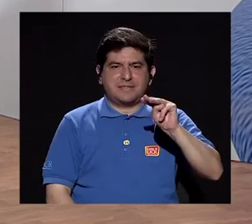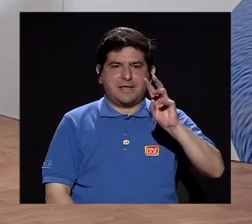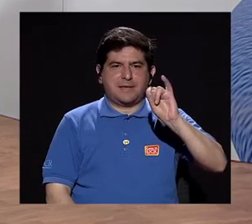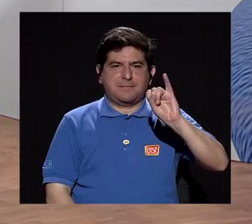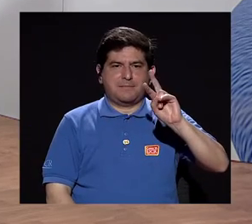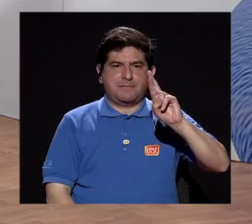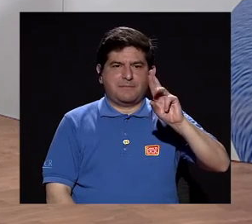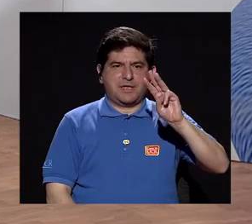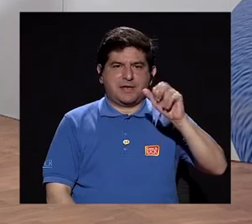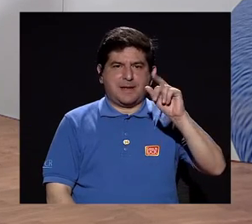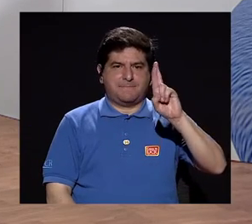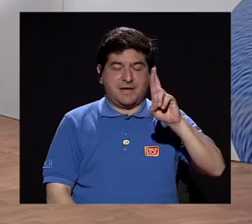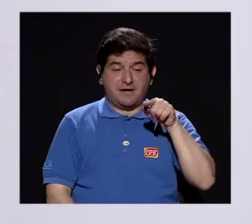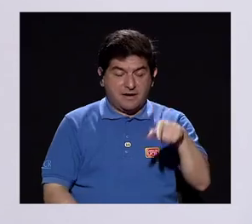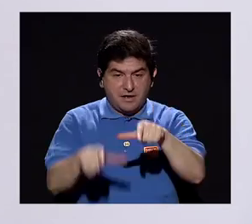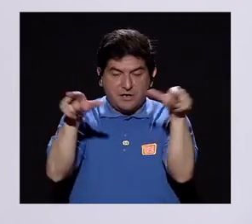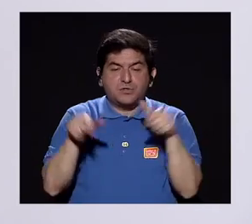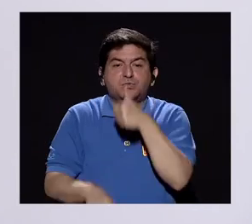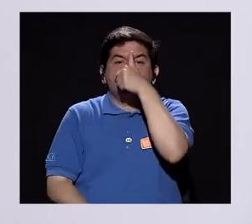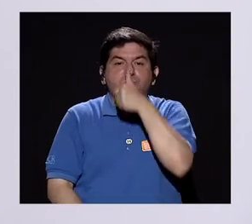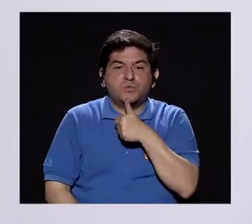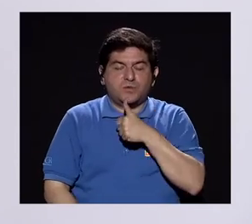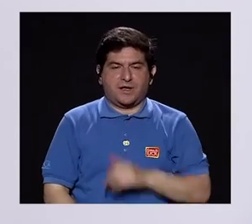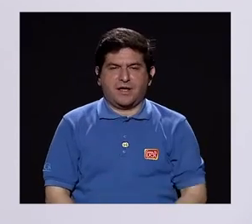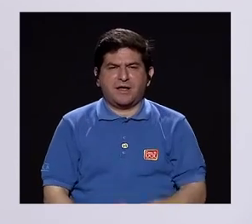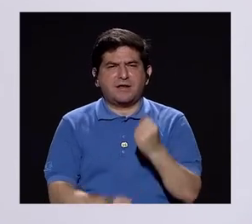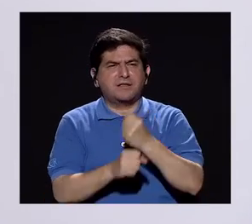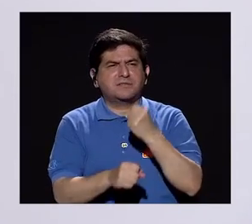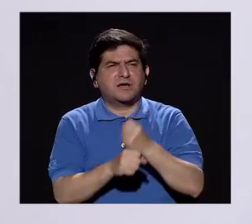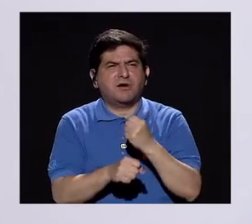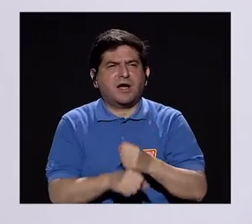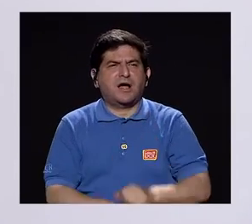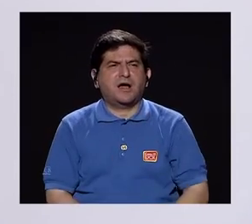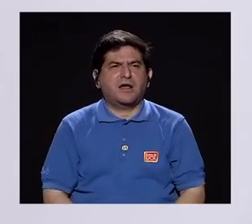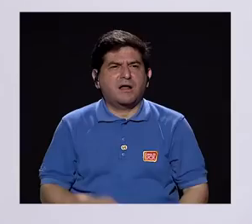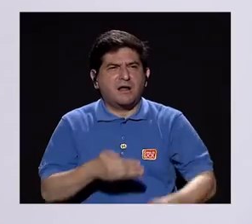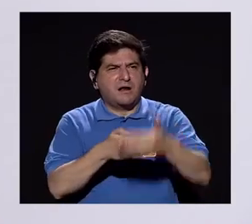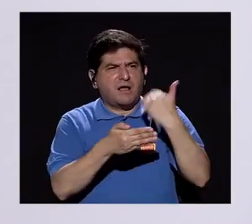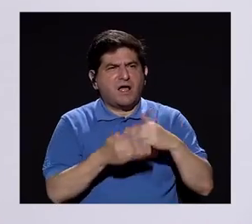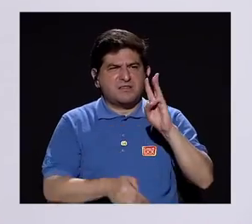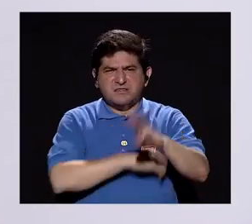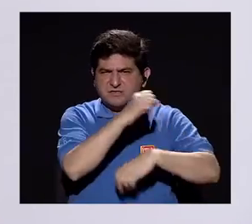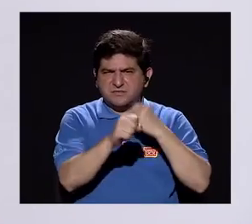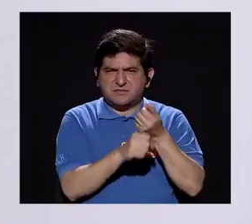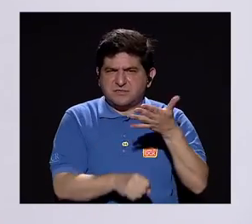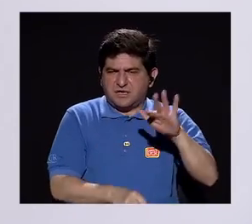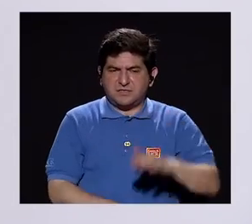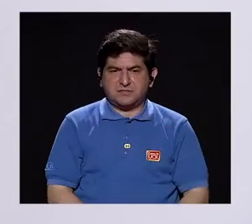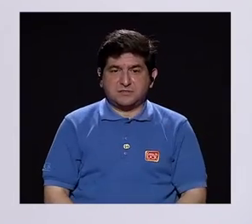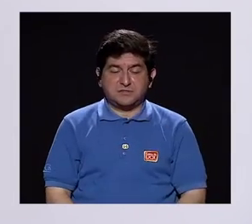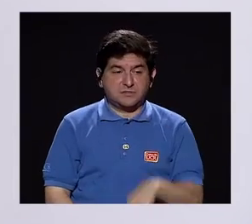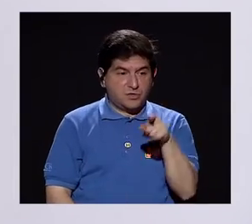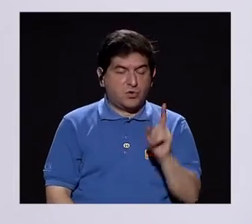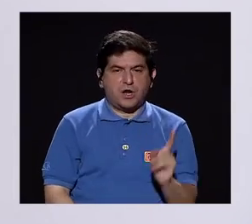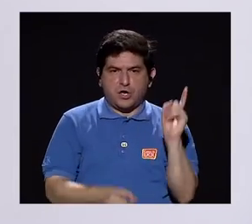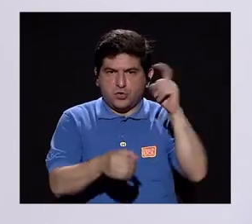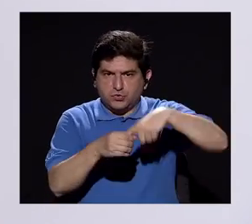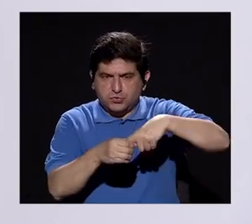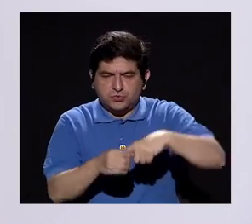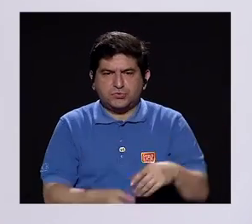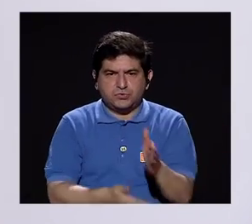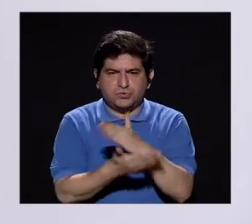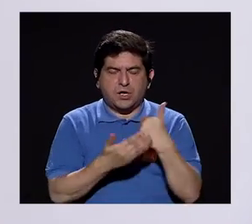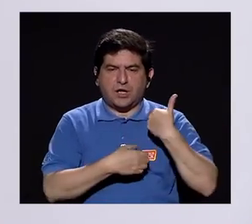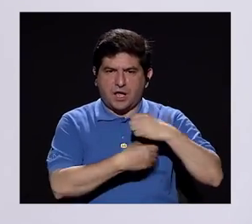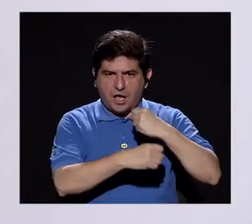verdad que es un relleno privado este que empiezas a operar hace más o menos seis años nos vinculamos con ellos